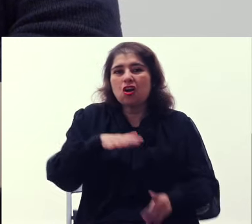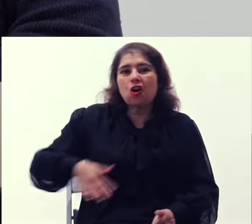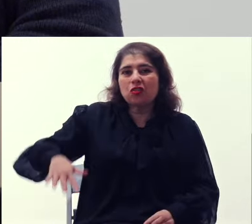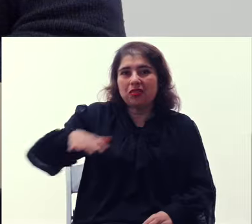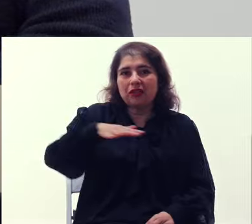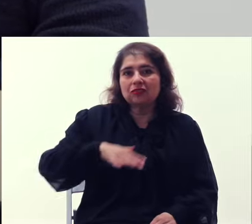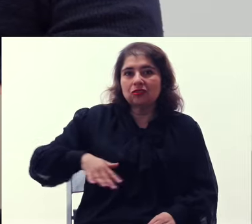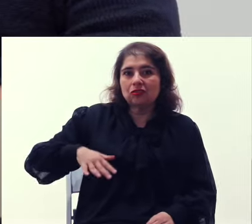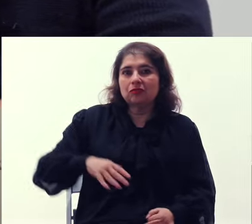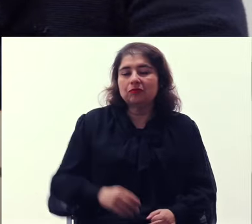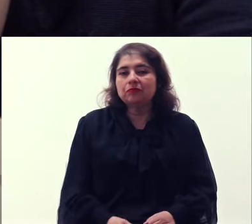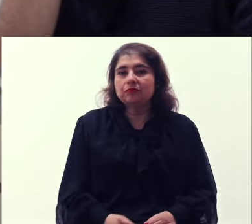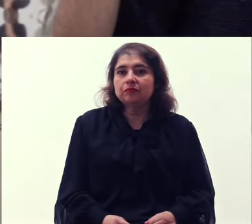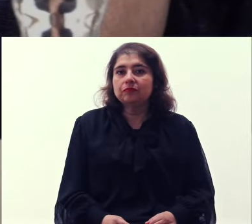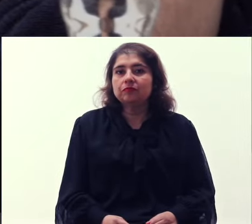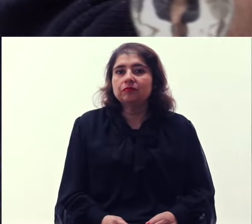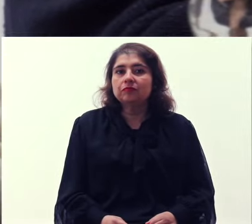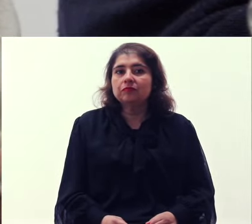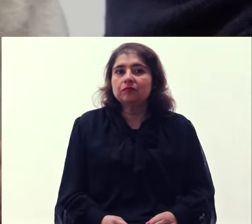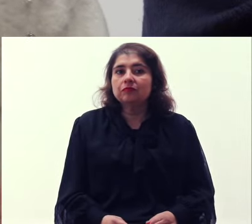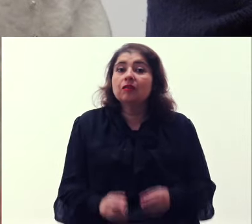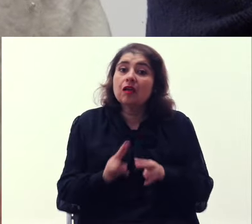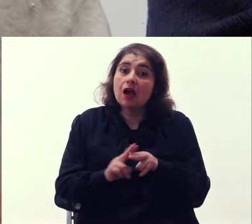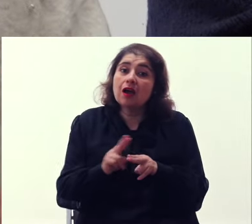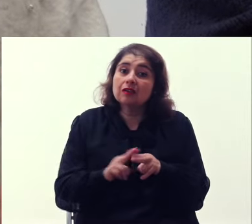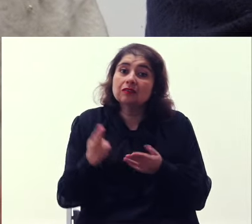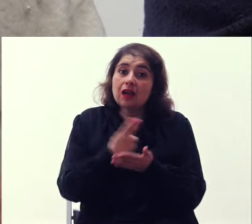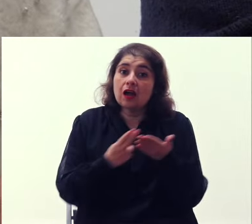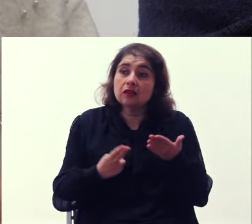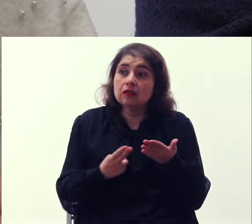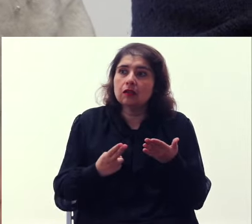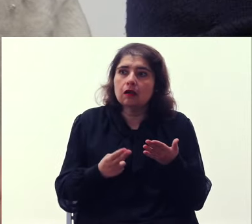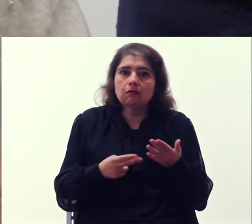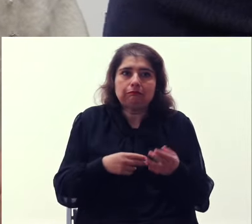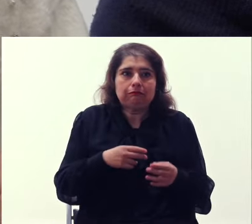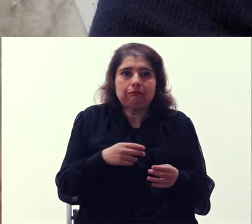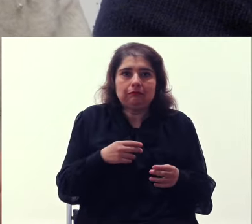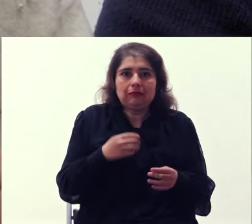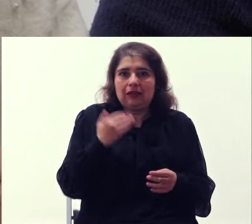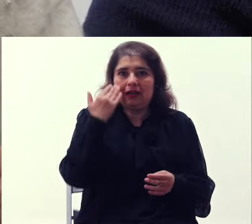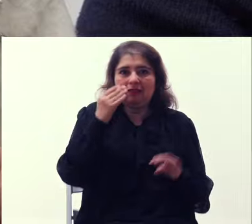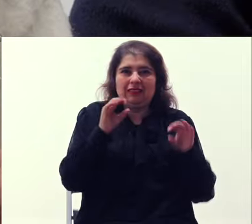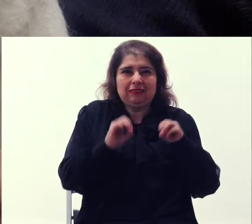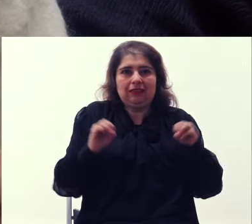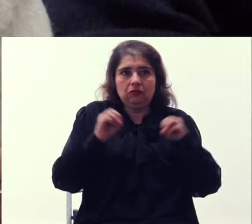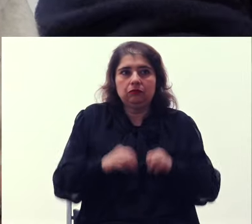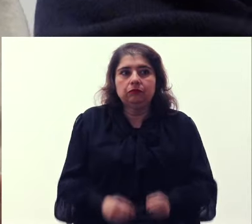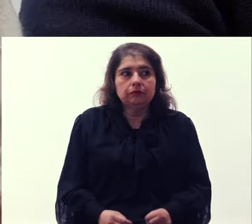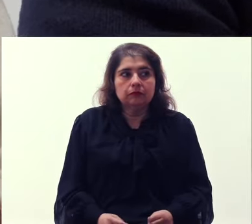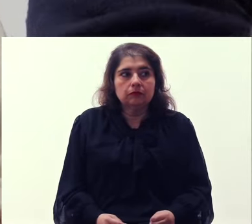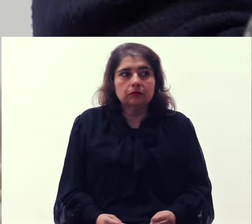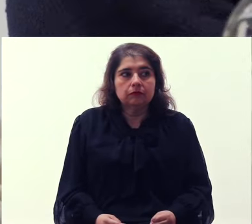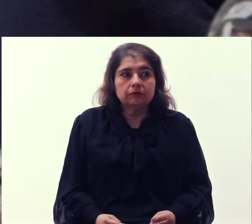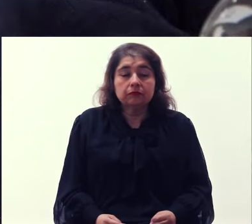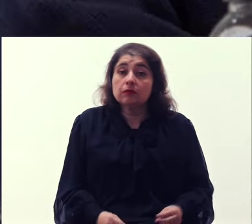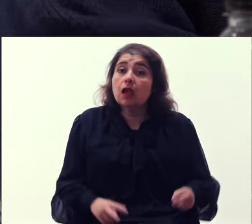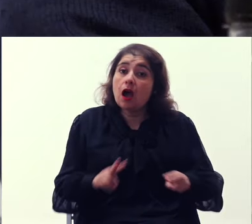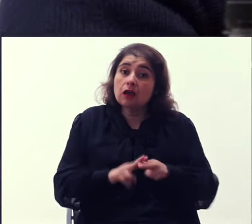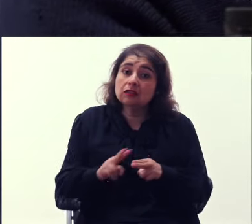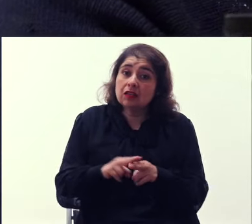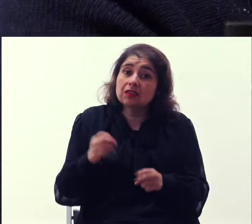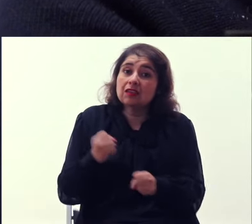para llevarlos a este contexto, ¿no es cierto?, donde la práctica del arte era casi inexistente. Y